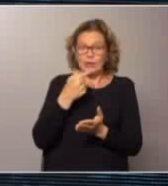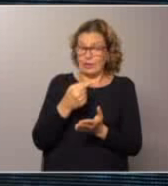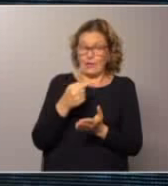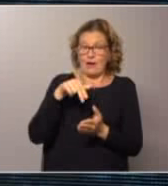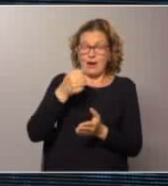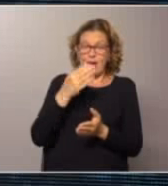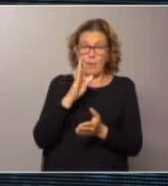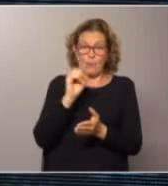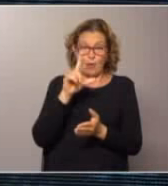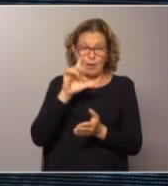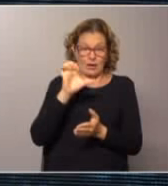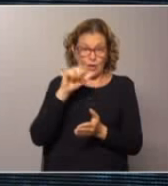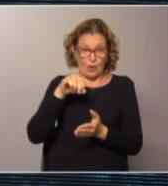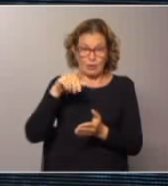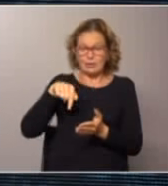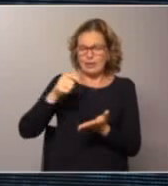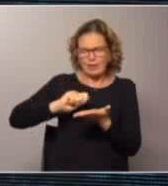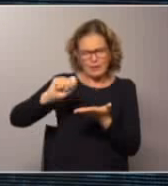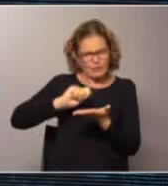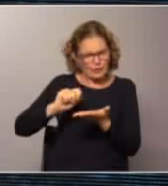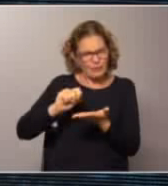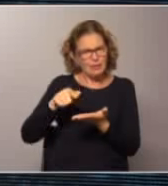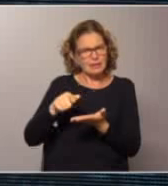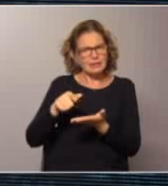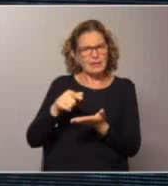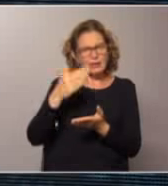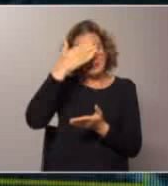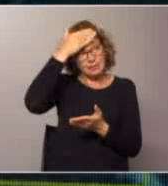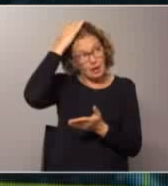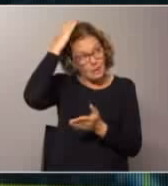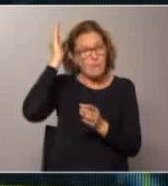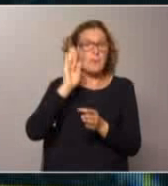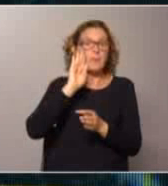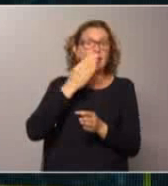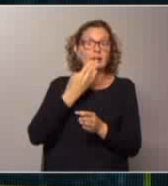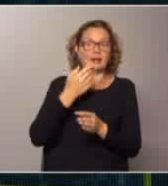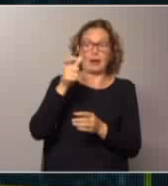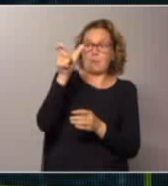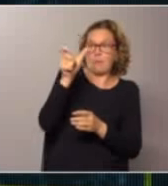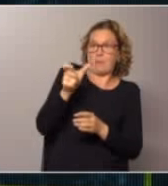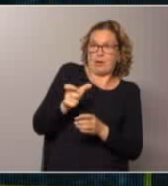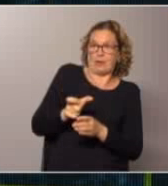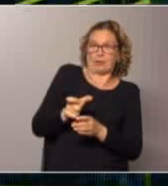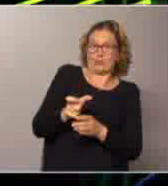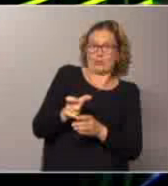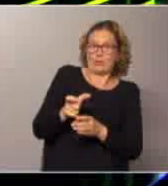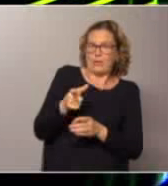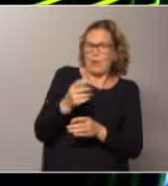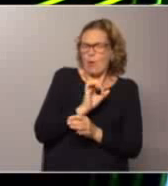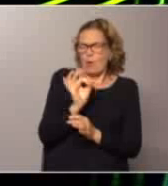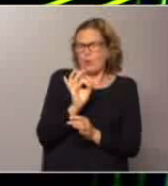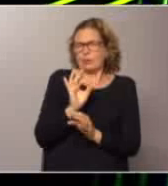en sus apuntes del libro de maquiavelo pero este muchacho donald trump parece ser el gran personaje o quizá su bla